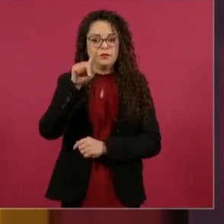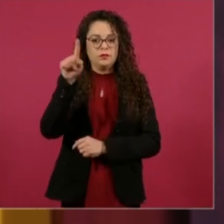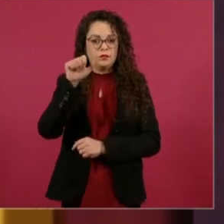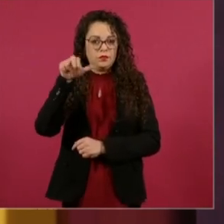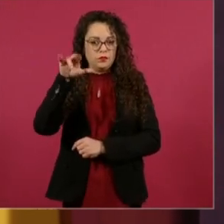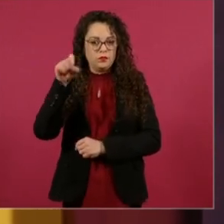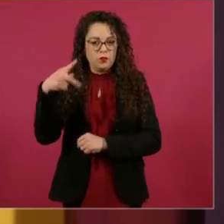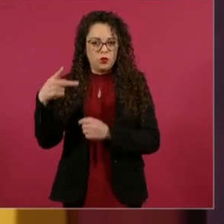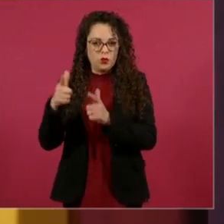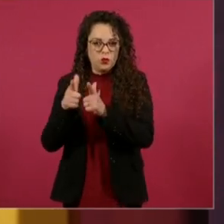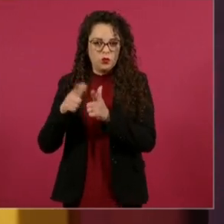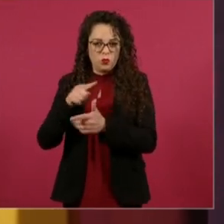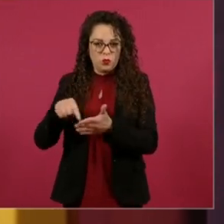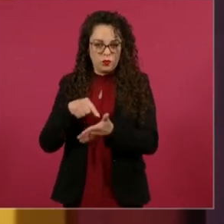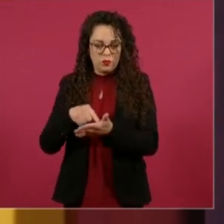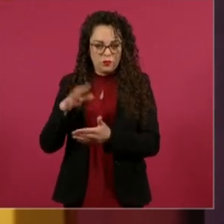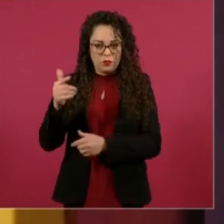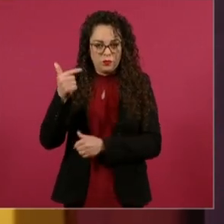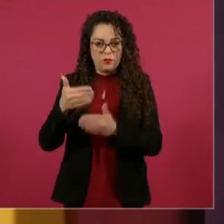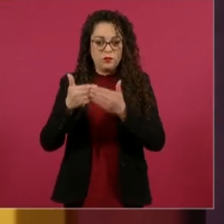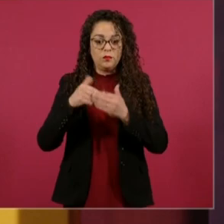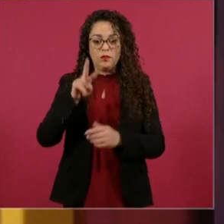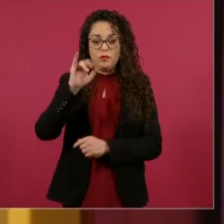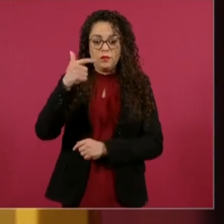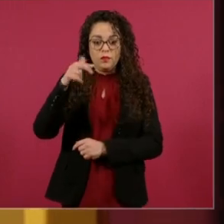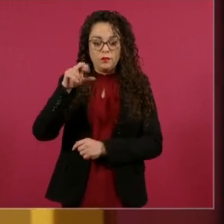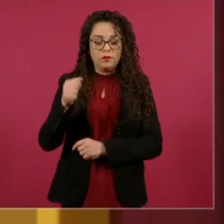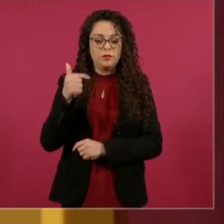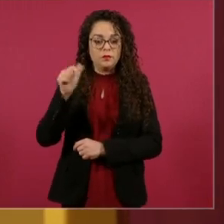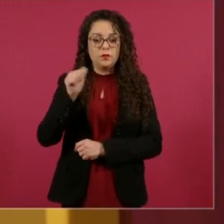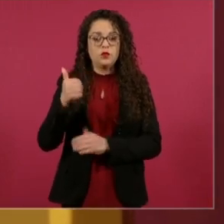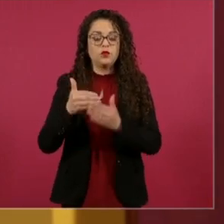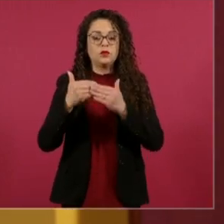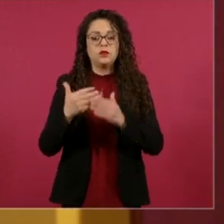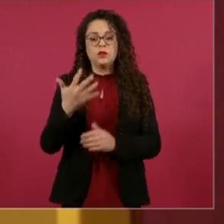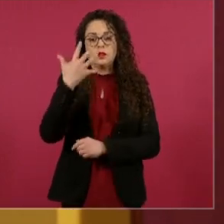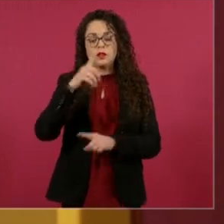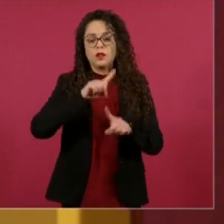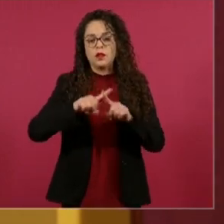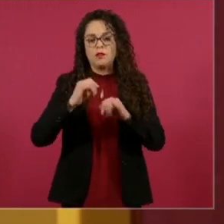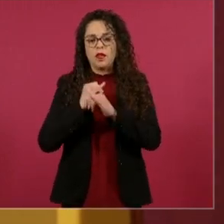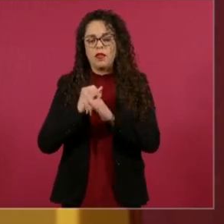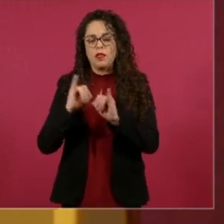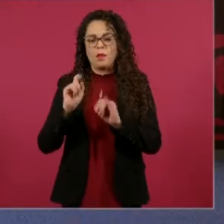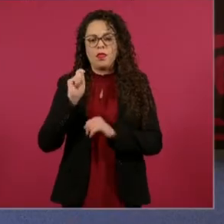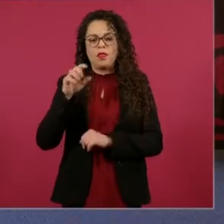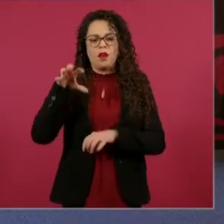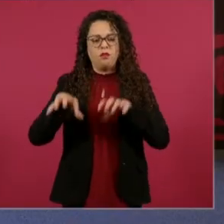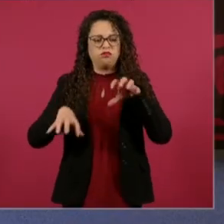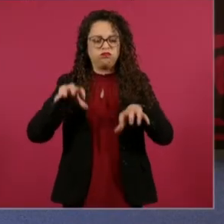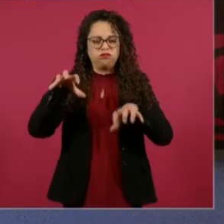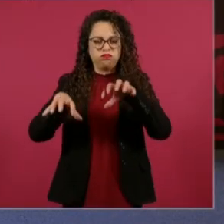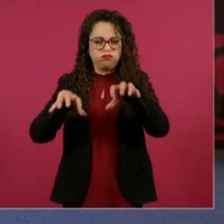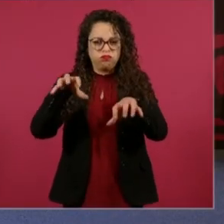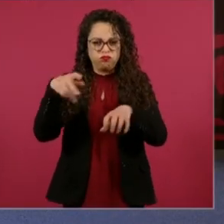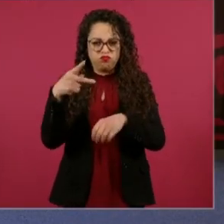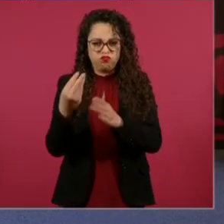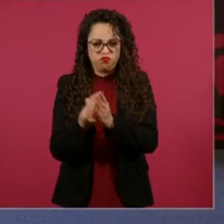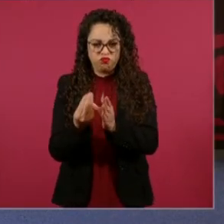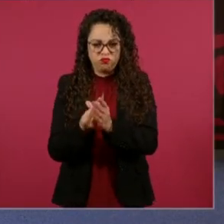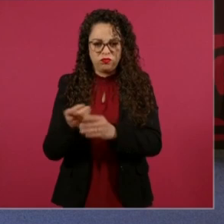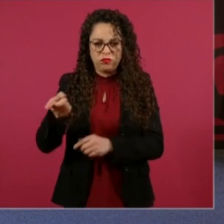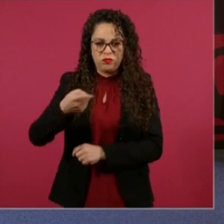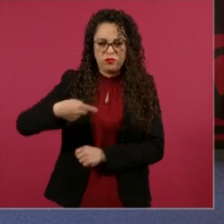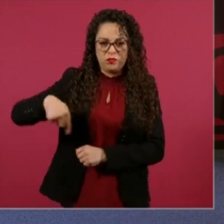7 de los Viagras y 23 detenidos de 5 células independientes. Este es el trabajo de